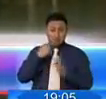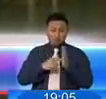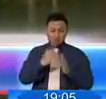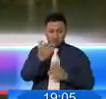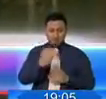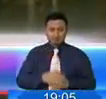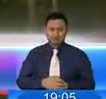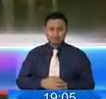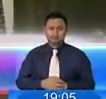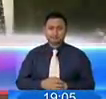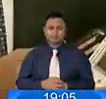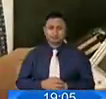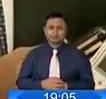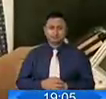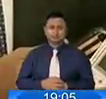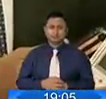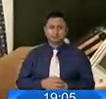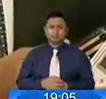declaraciones.